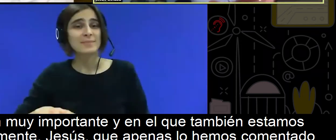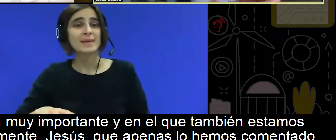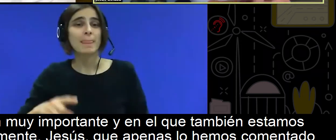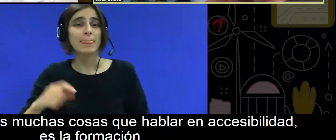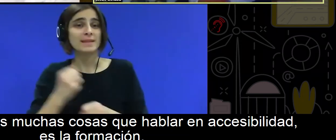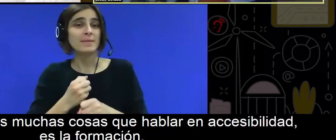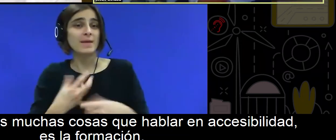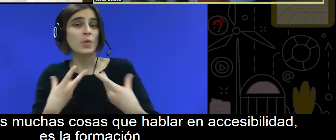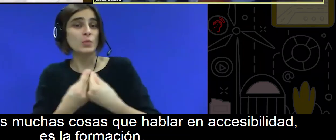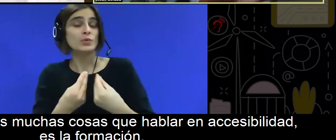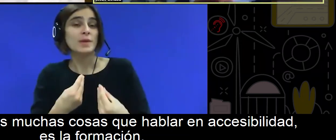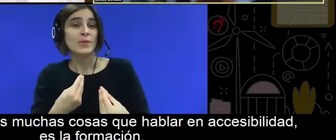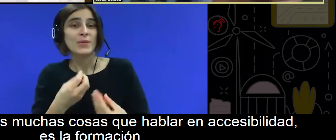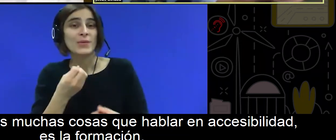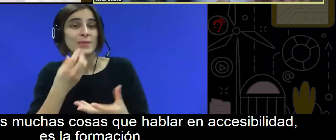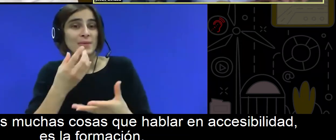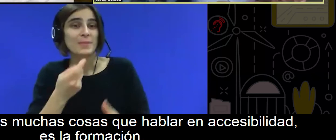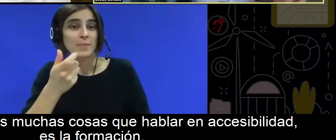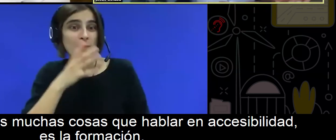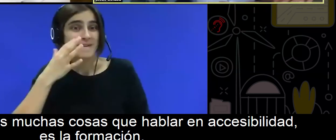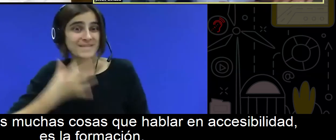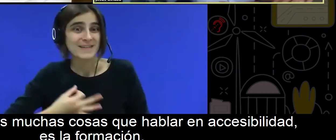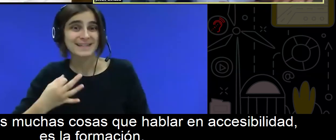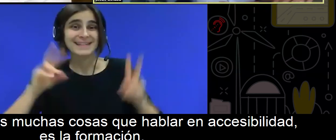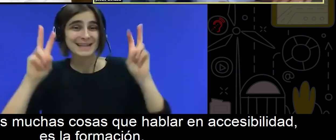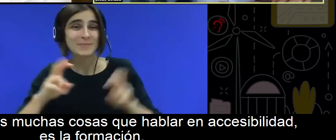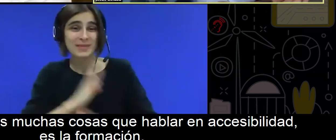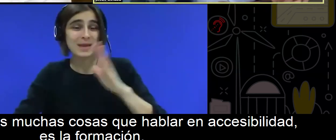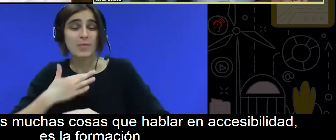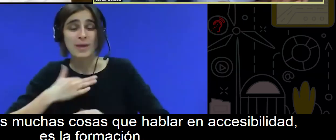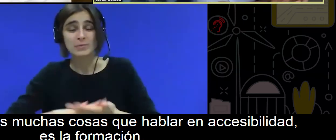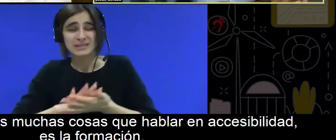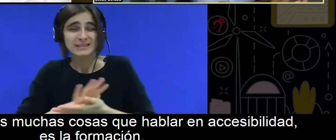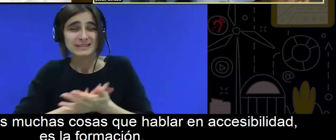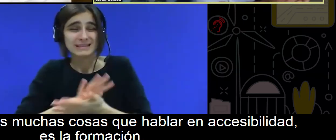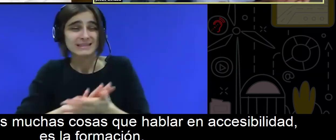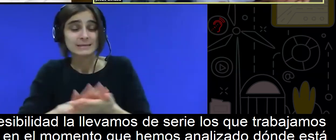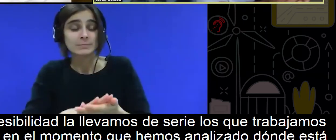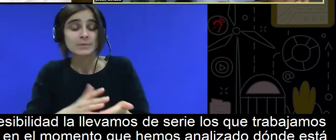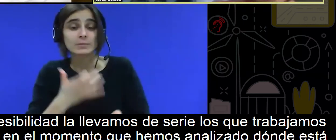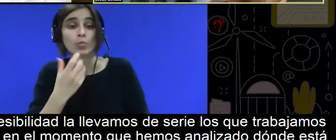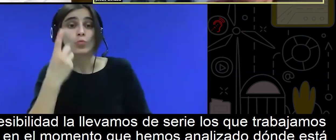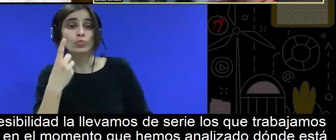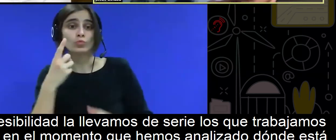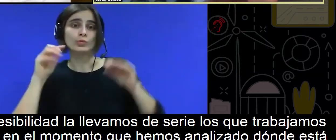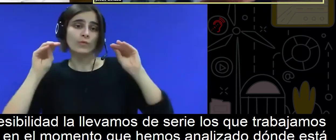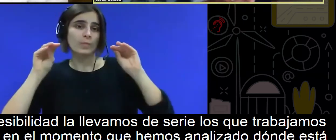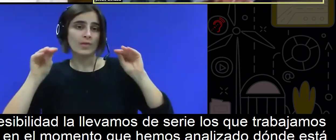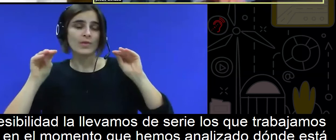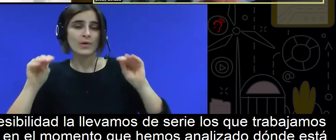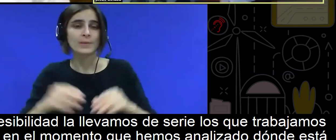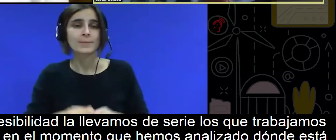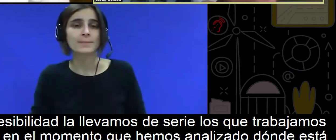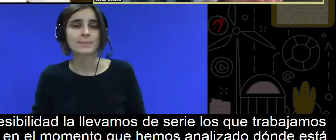lo hemos comentado porque tendríamos muchas de las cosas que hablar en accesibilidad, es el de la formación, ¿no? Pensamos también que la accesibilidad